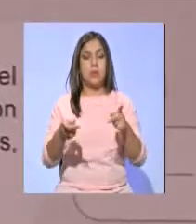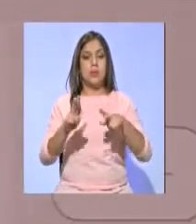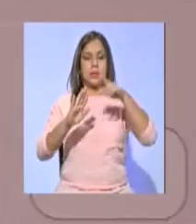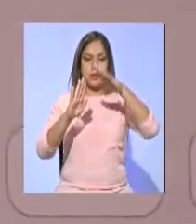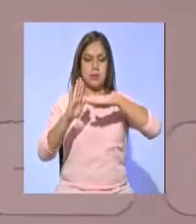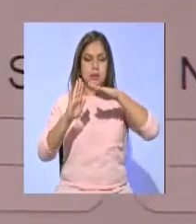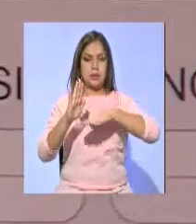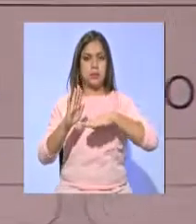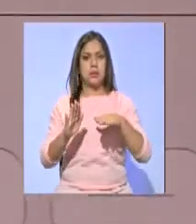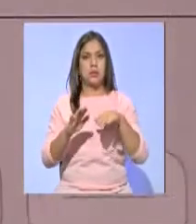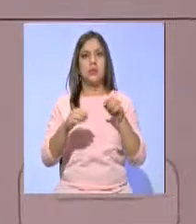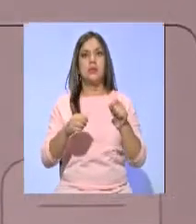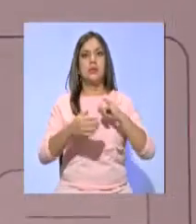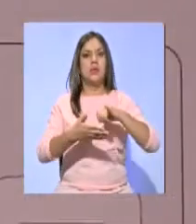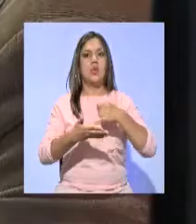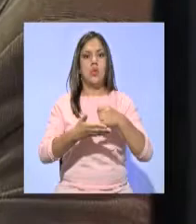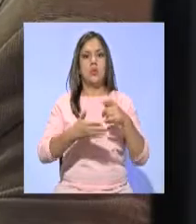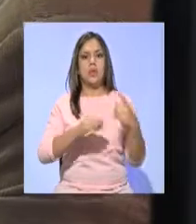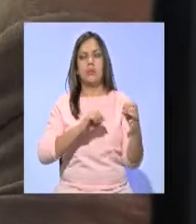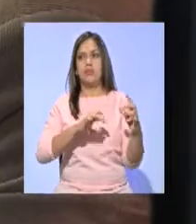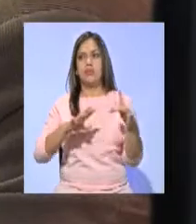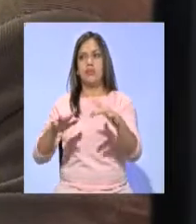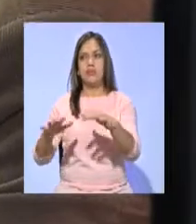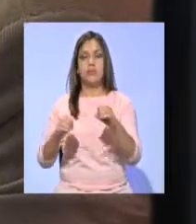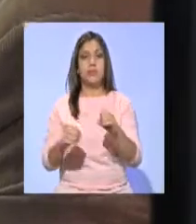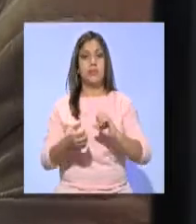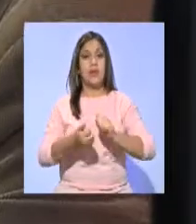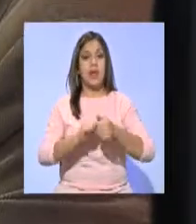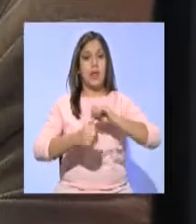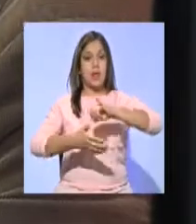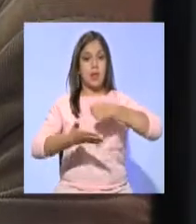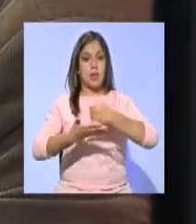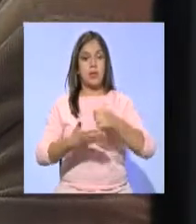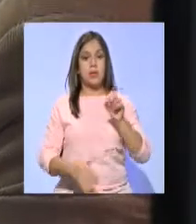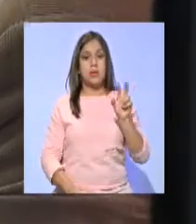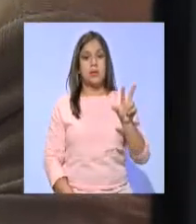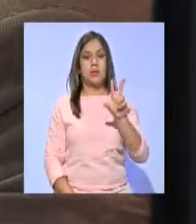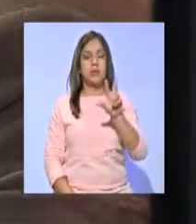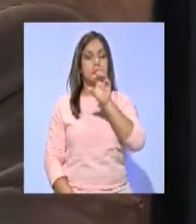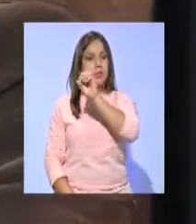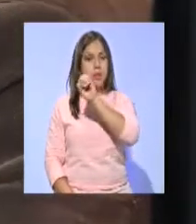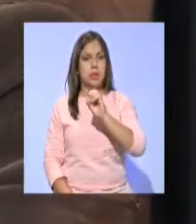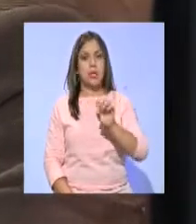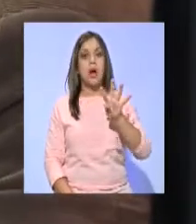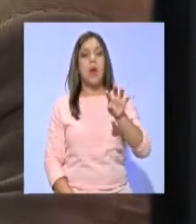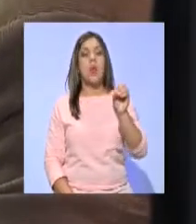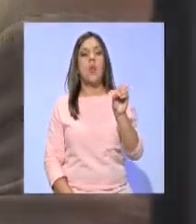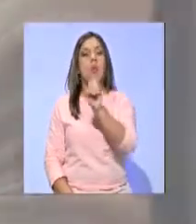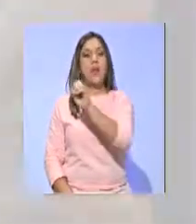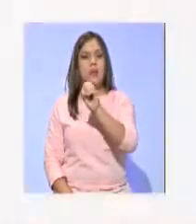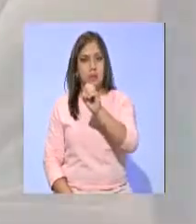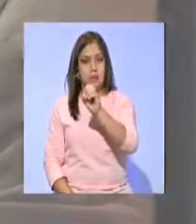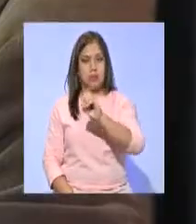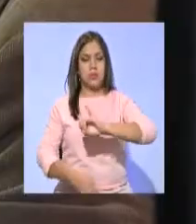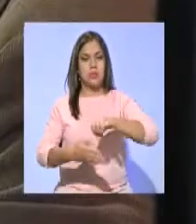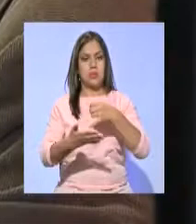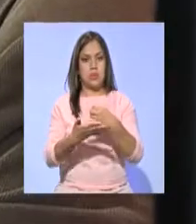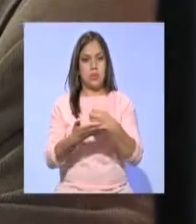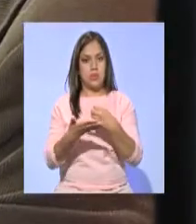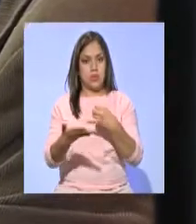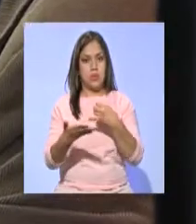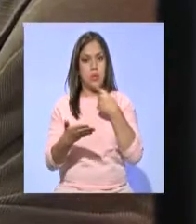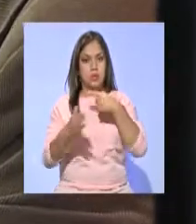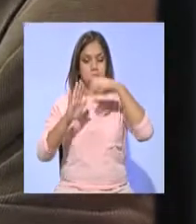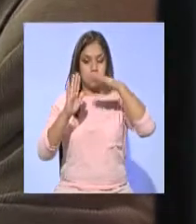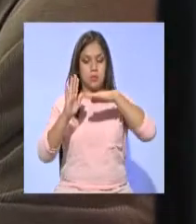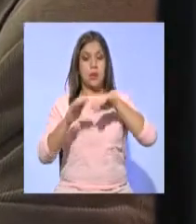el número de recintos electorales. Cada junta receptora del voto, de 330 a 400 electores por cada junta receptora del voto. Estamos